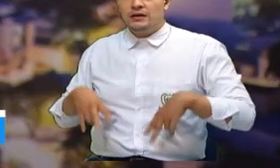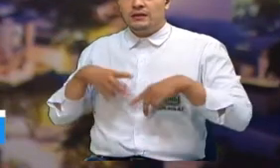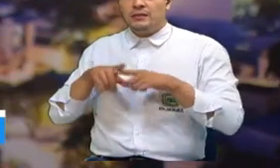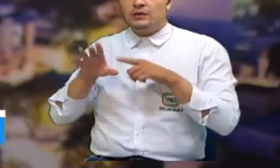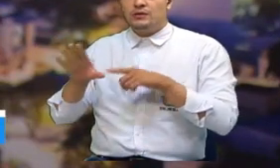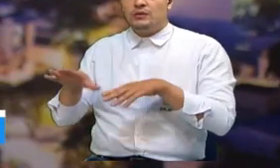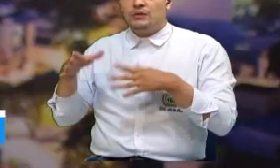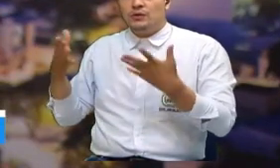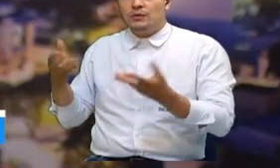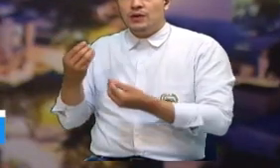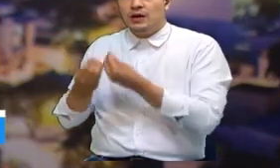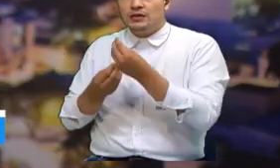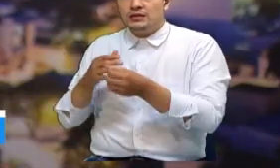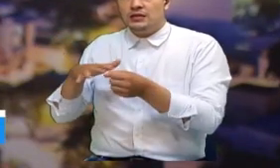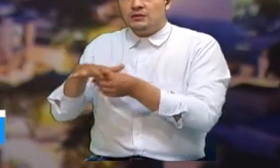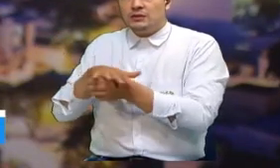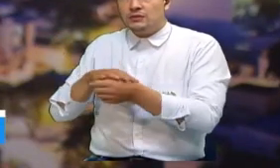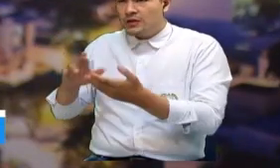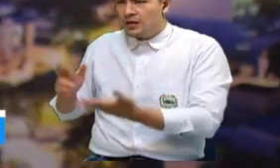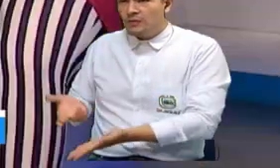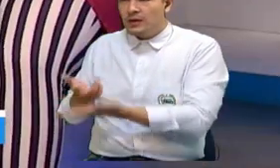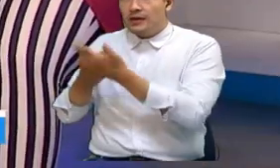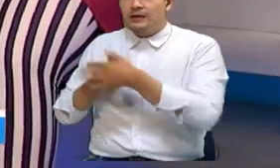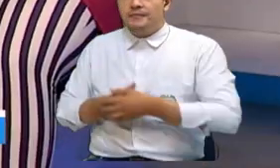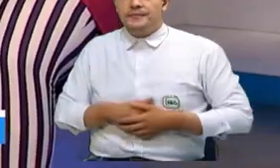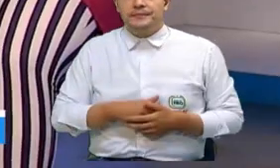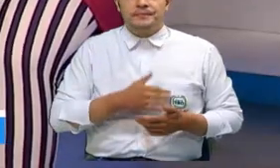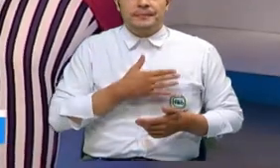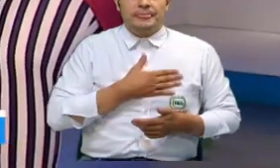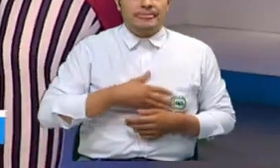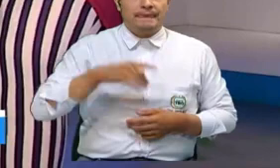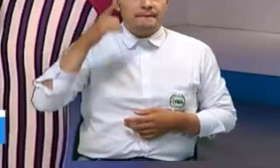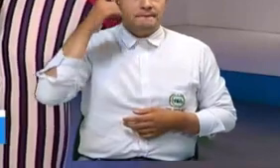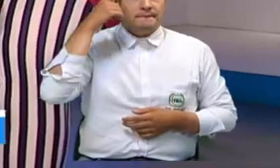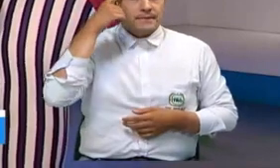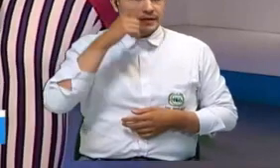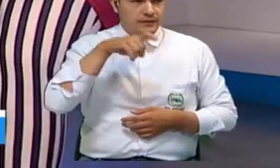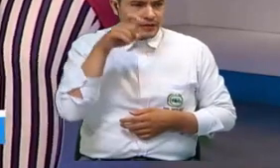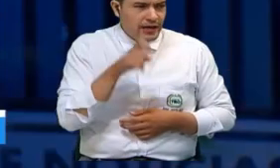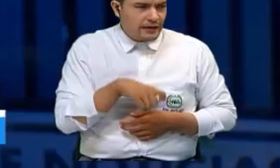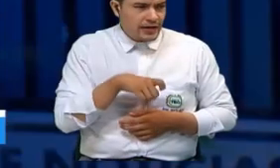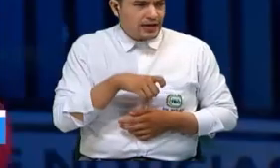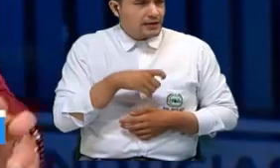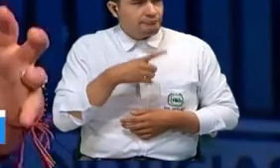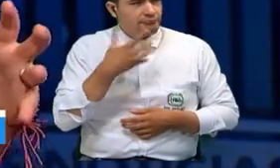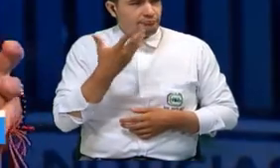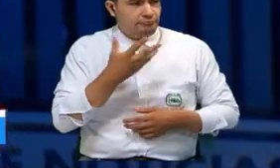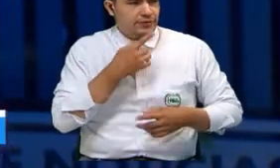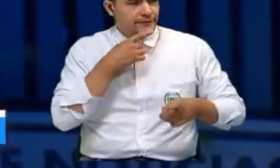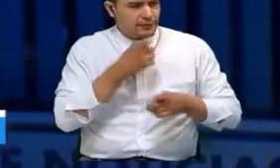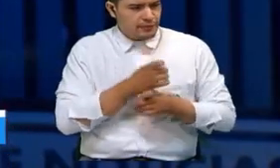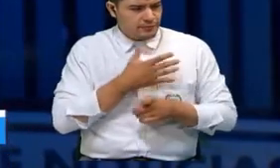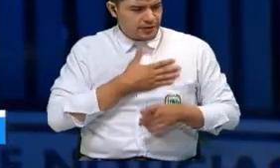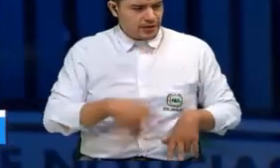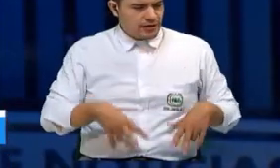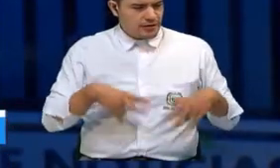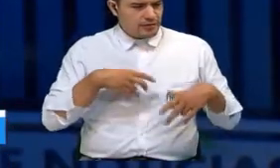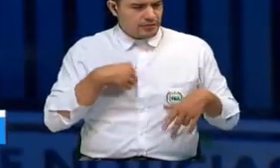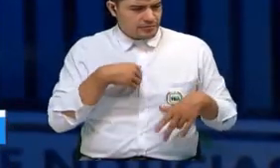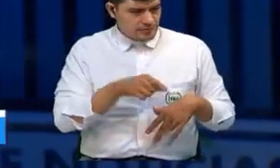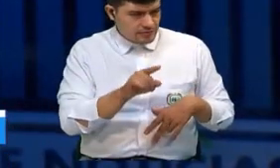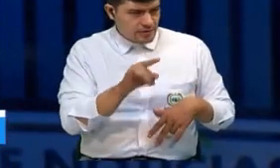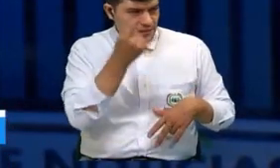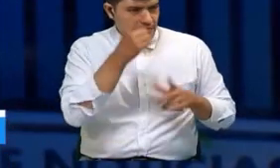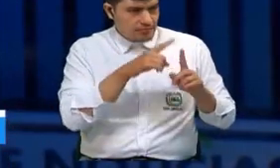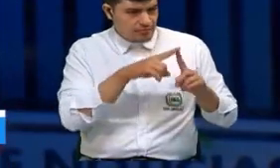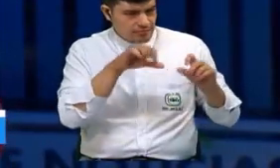hiciste para superar toda esta situación? No, yo pienso que uno tiene que reponerse a las dificultades y decir que si tengo algo malo, eso algo malo,